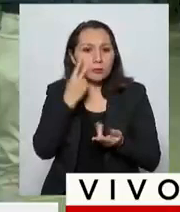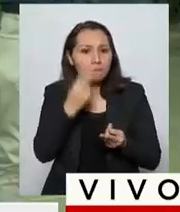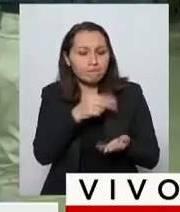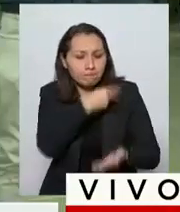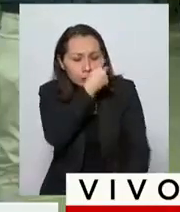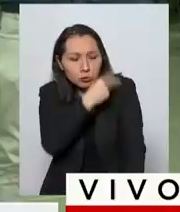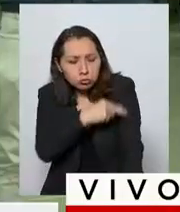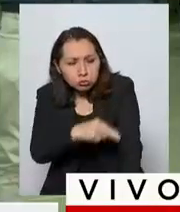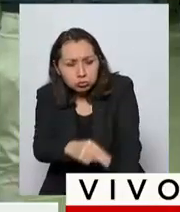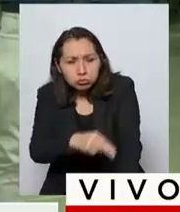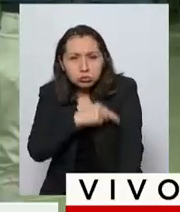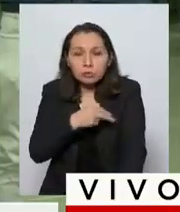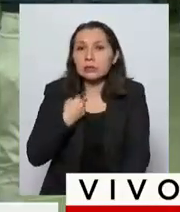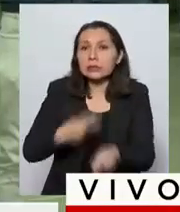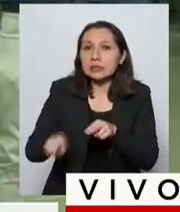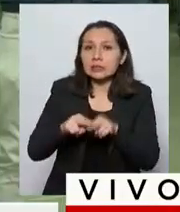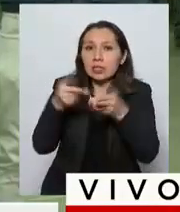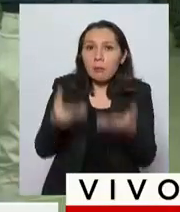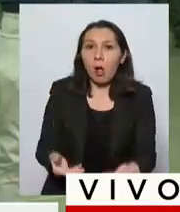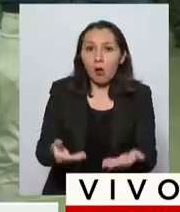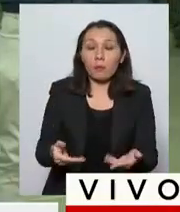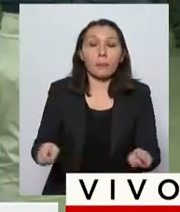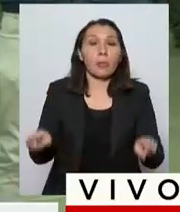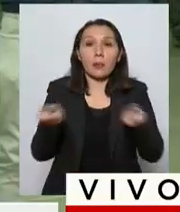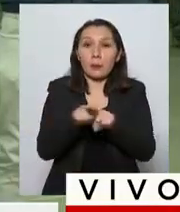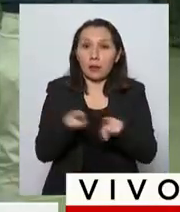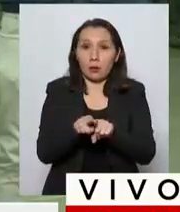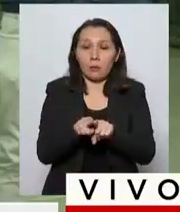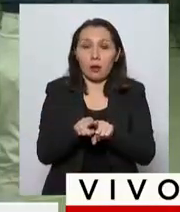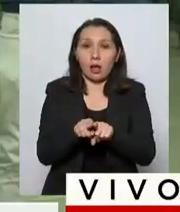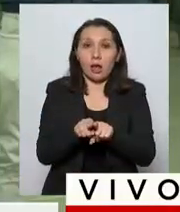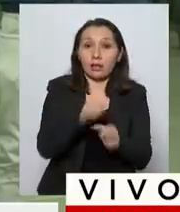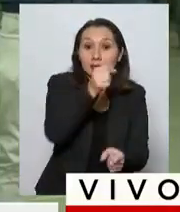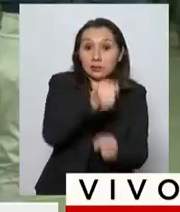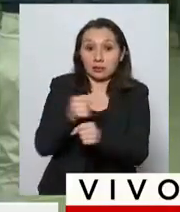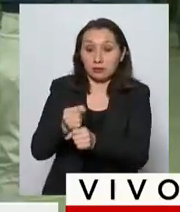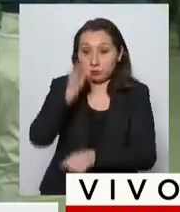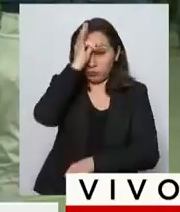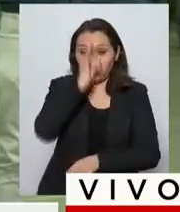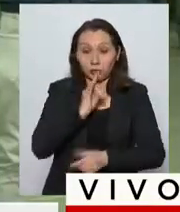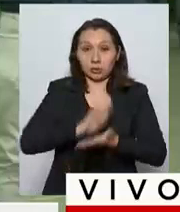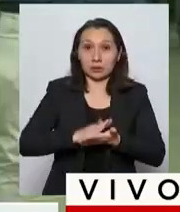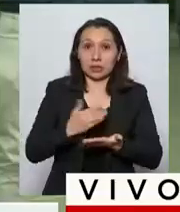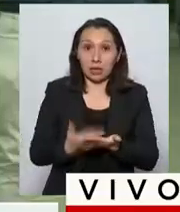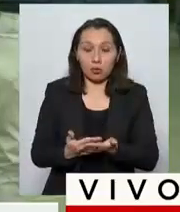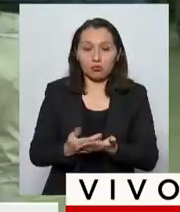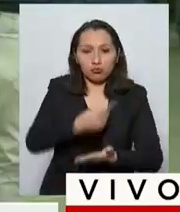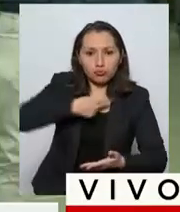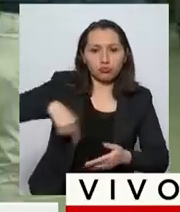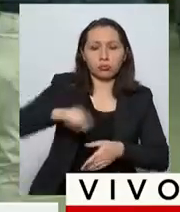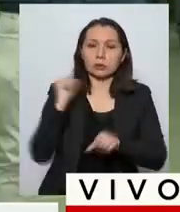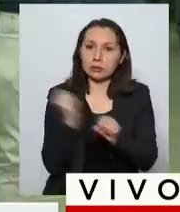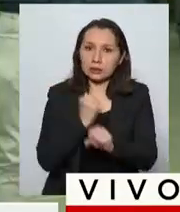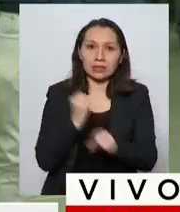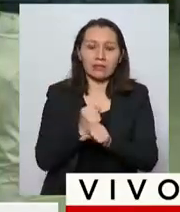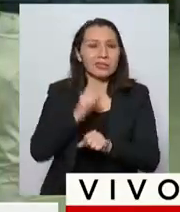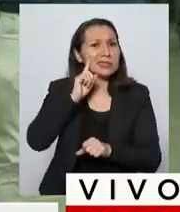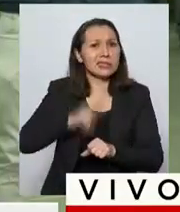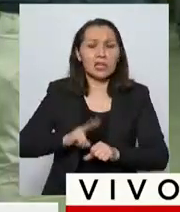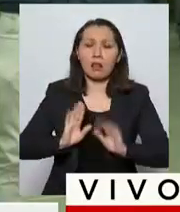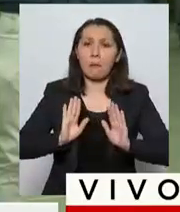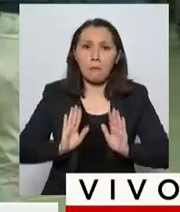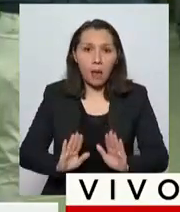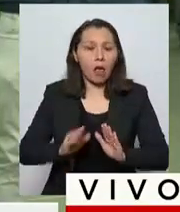¿Qué estamos haciendo hoy día? Al igual que los trabajadores de la salud, estamos trabajando sin